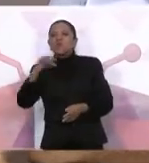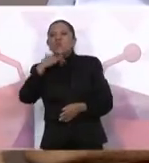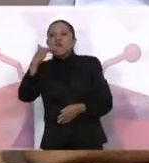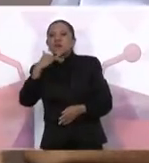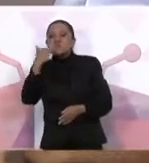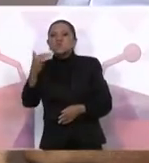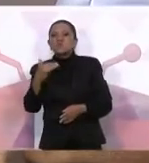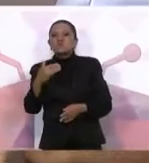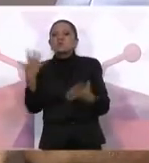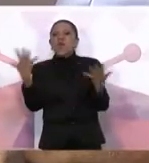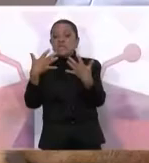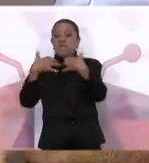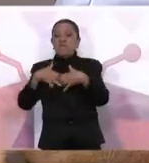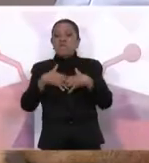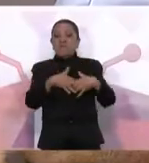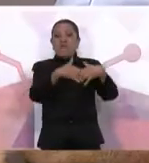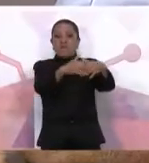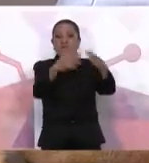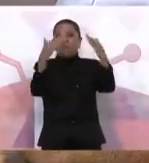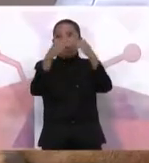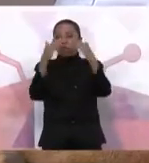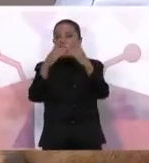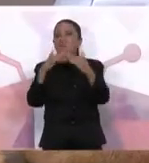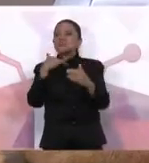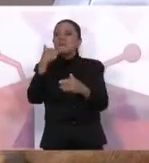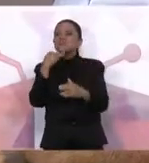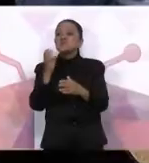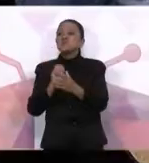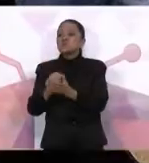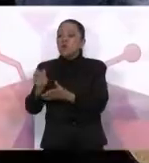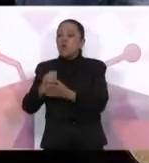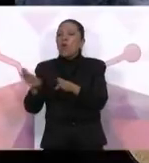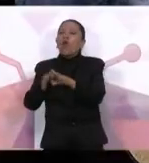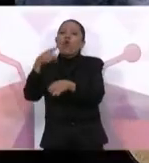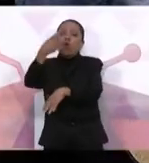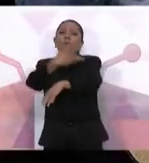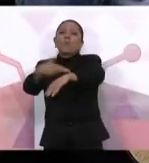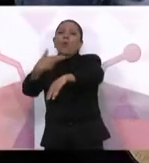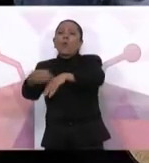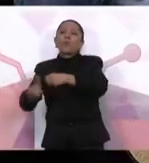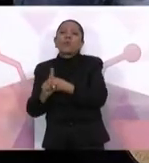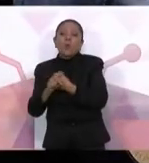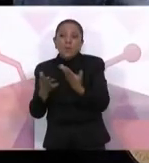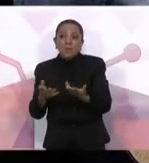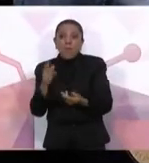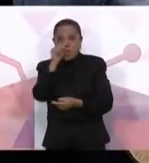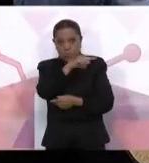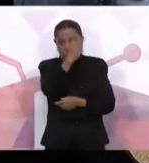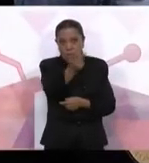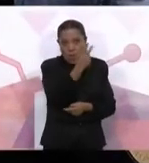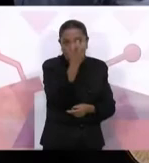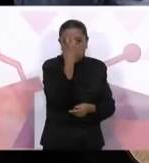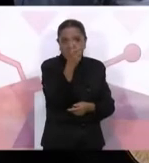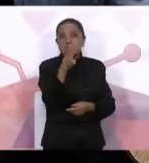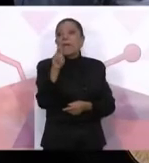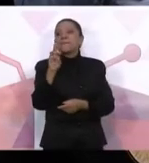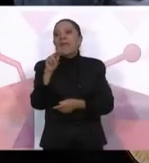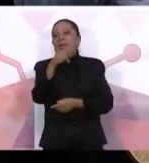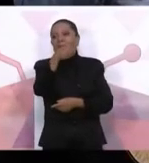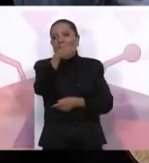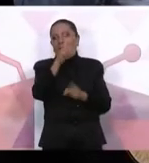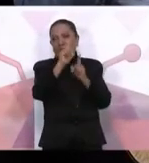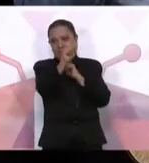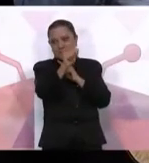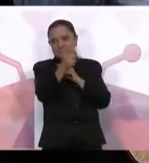fábricas las casas-habitación cómo remediar ya el problema esa es la pregunta que le plantearía y su expresión